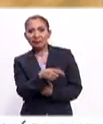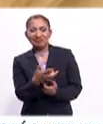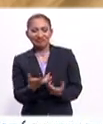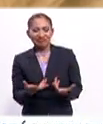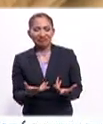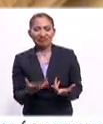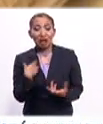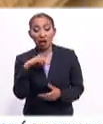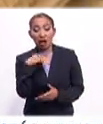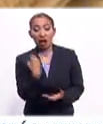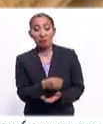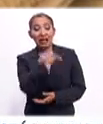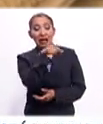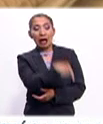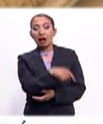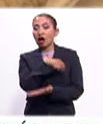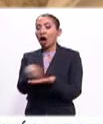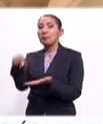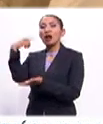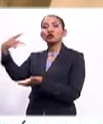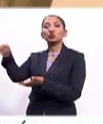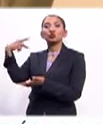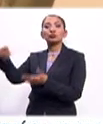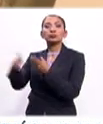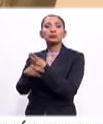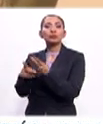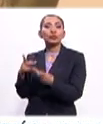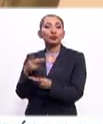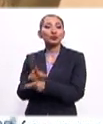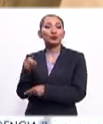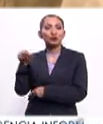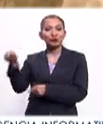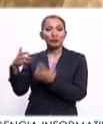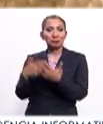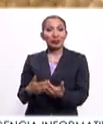los suelos, y obligar a que se compren sistemáticamente